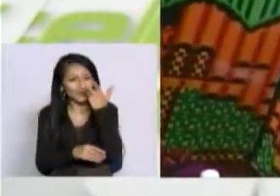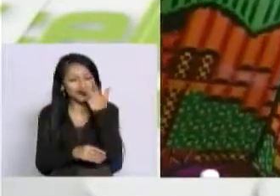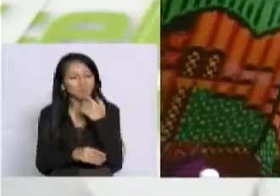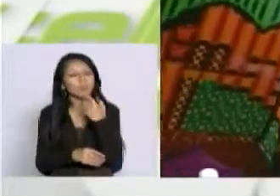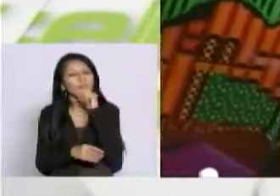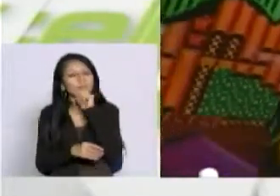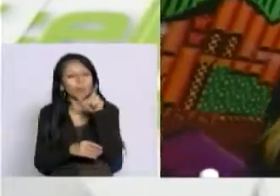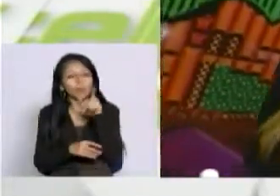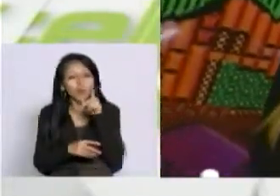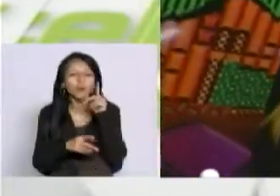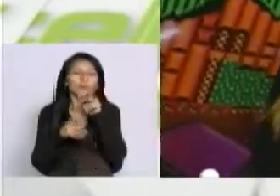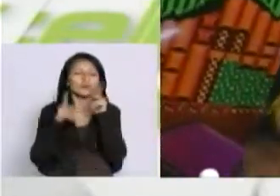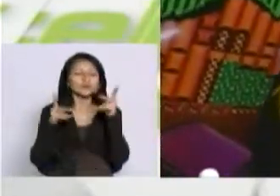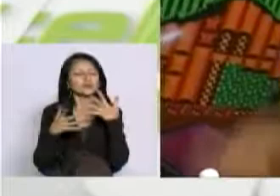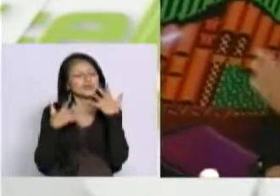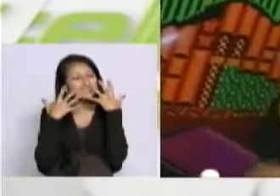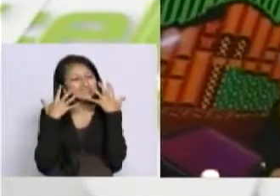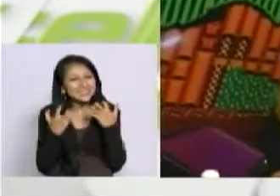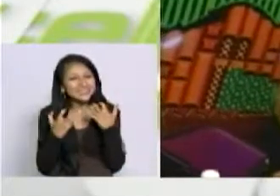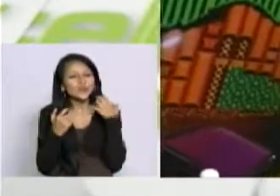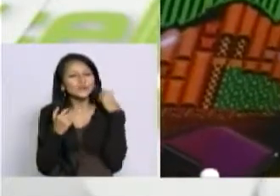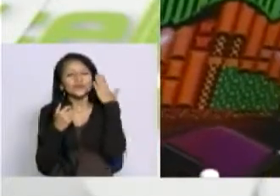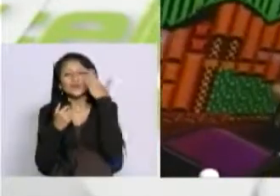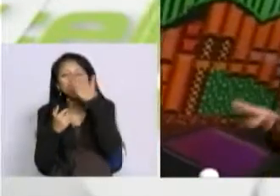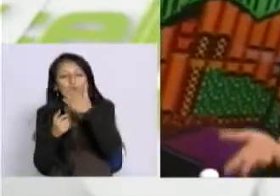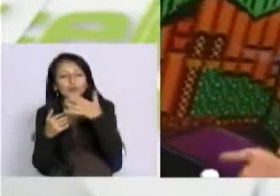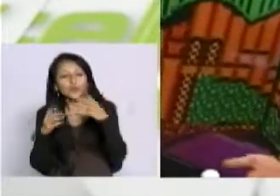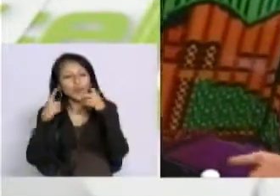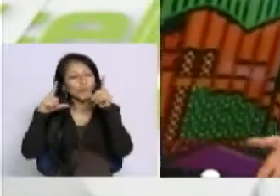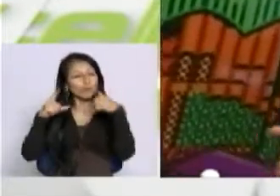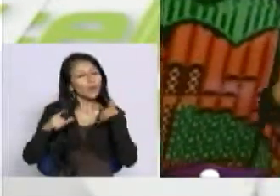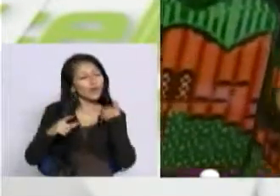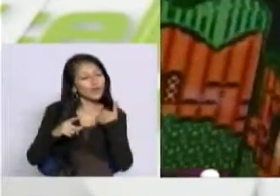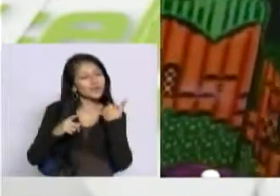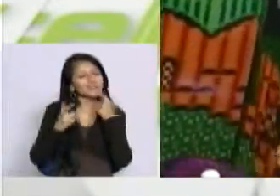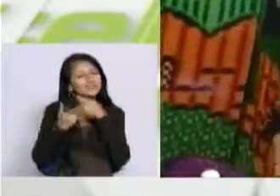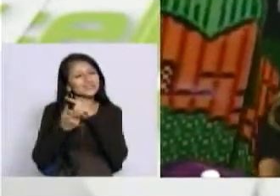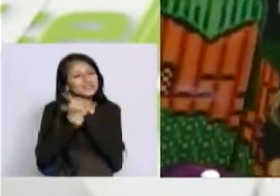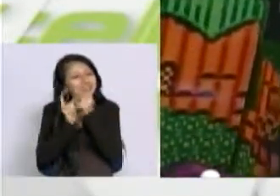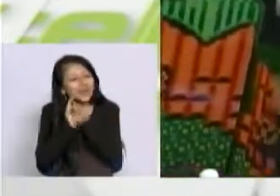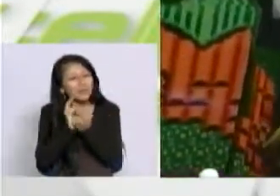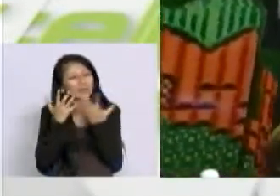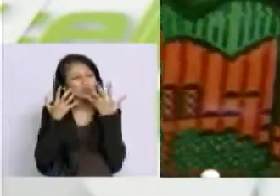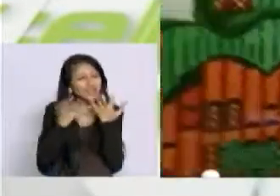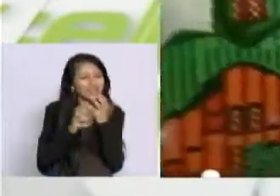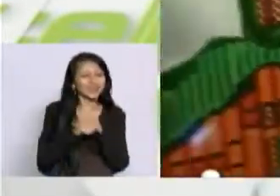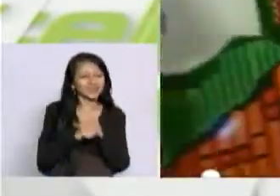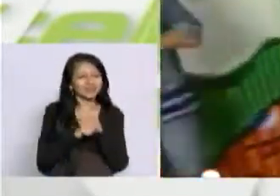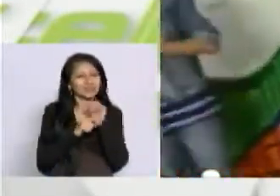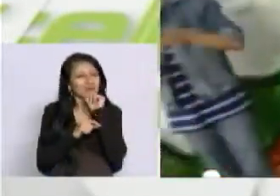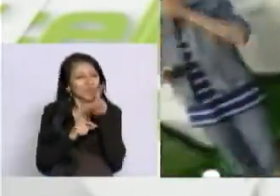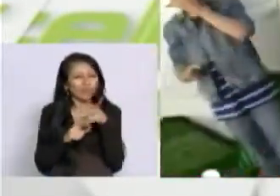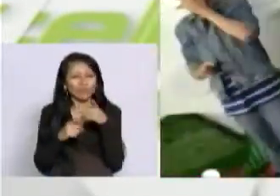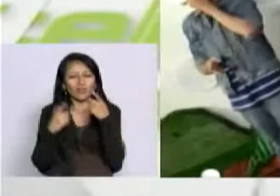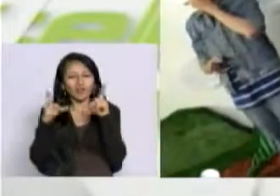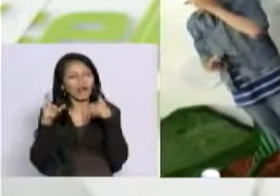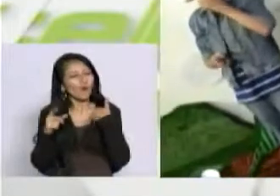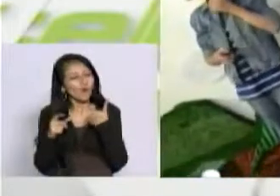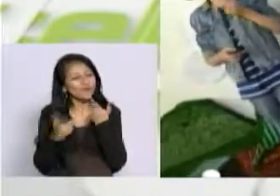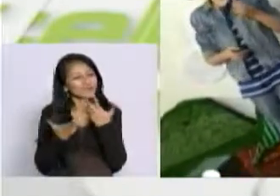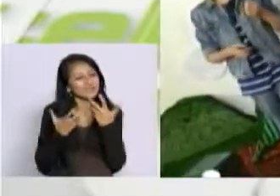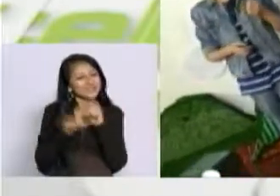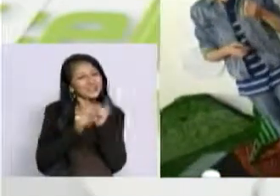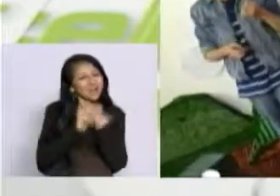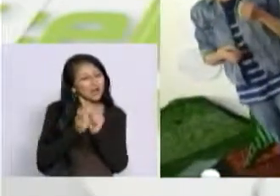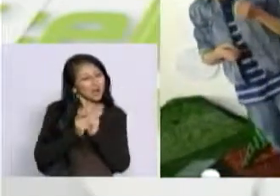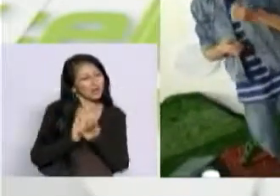ver, que quieren ver los adolescentes, que es nuestro público objetivo en televisión. A partir de